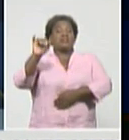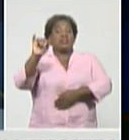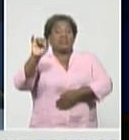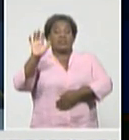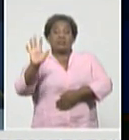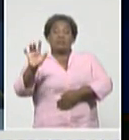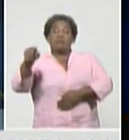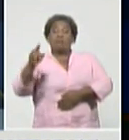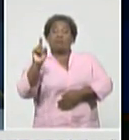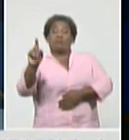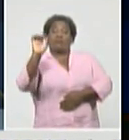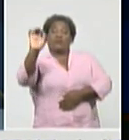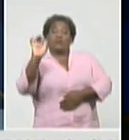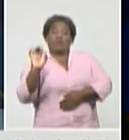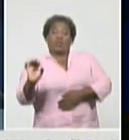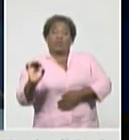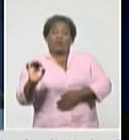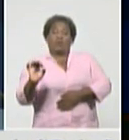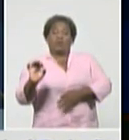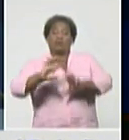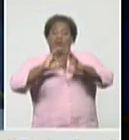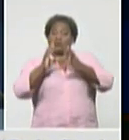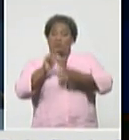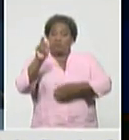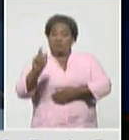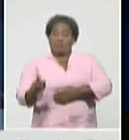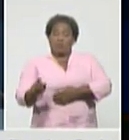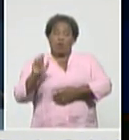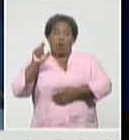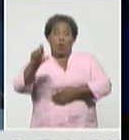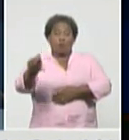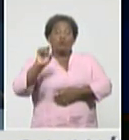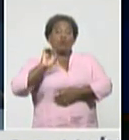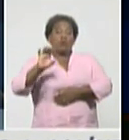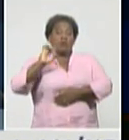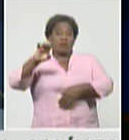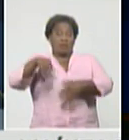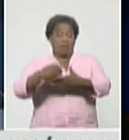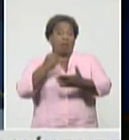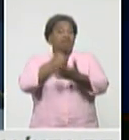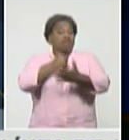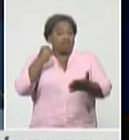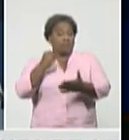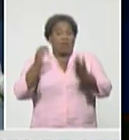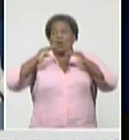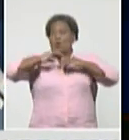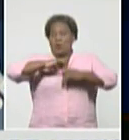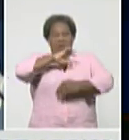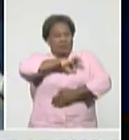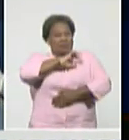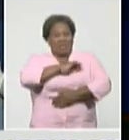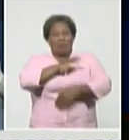65,1% de todos los diagnosticados en los últimos 15 días, pues no han tenido síntomas de la enfermedad.